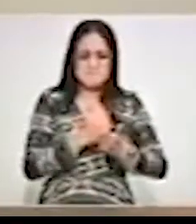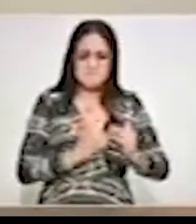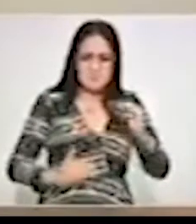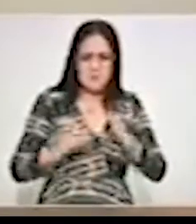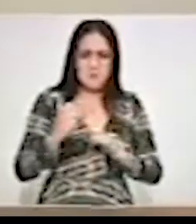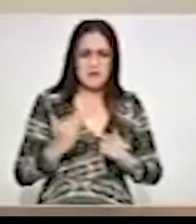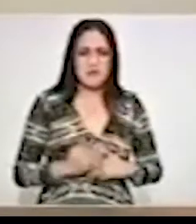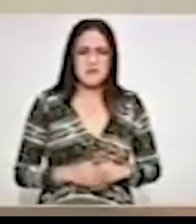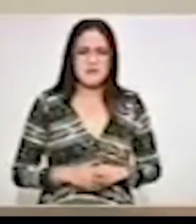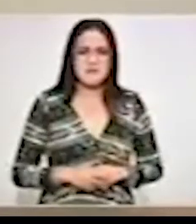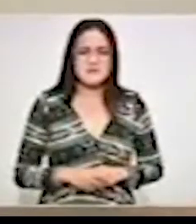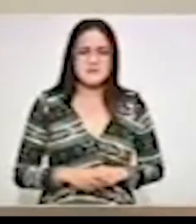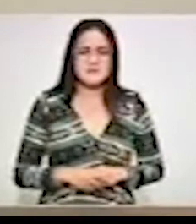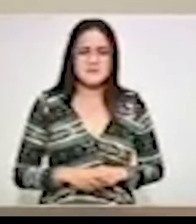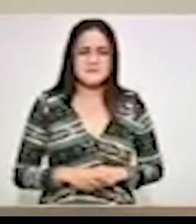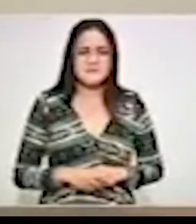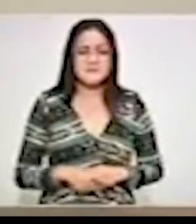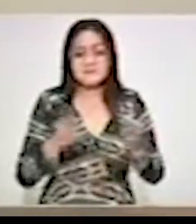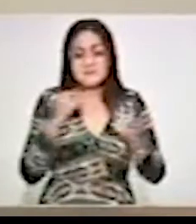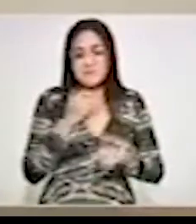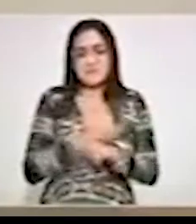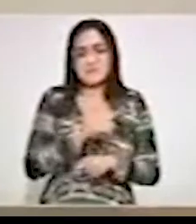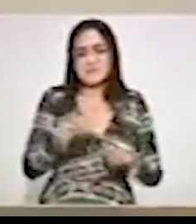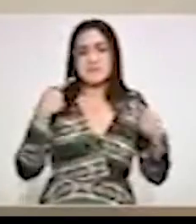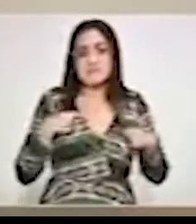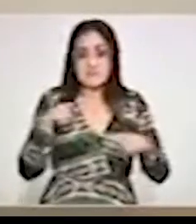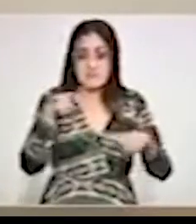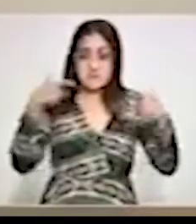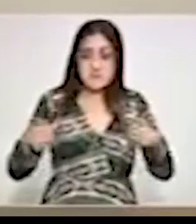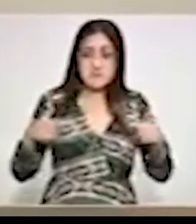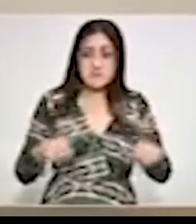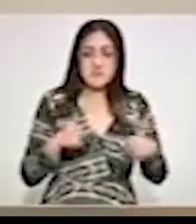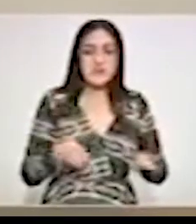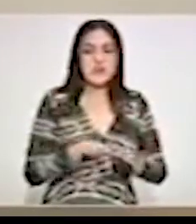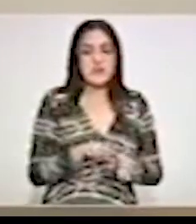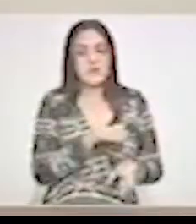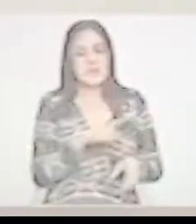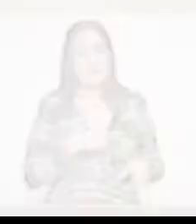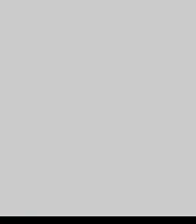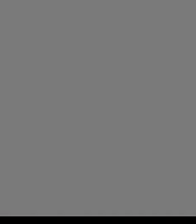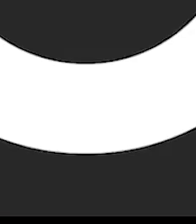Pues no, la opulencia basada en deudas.